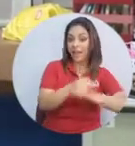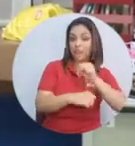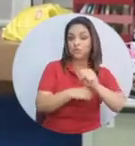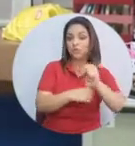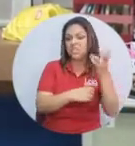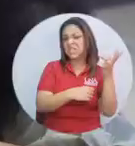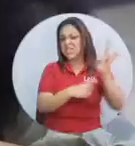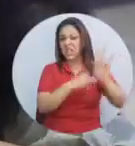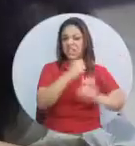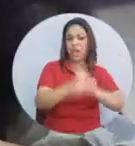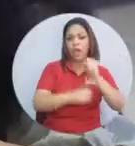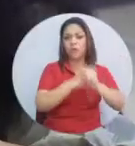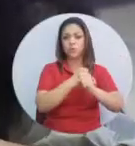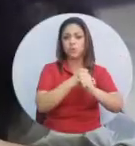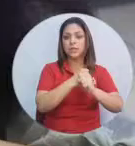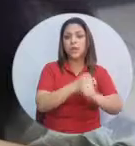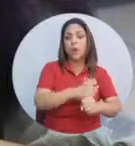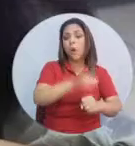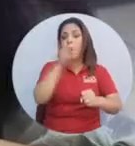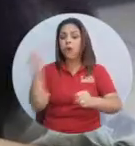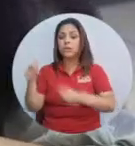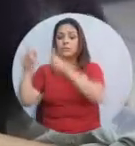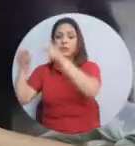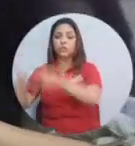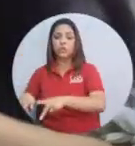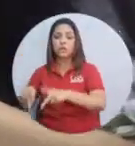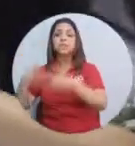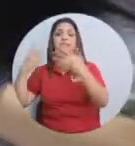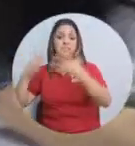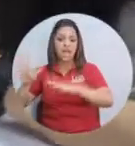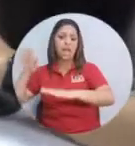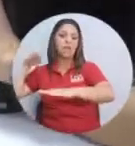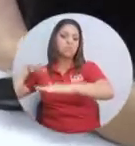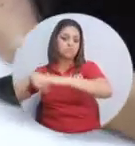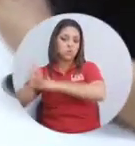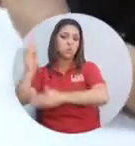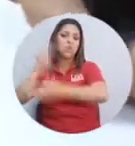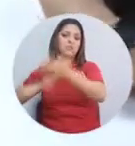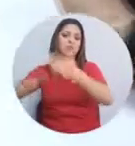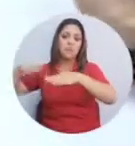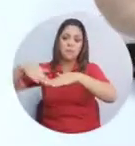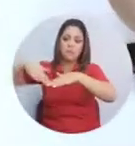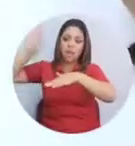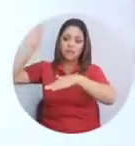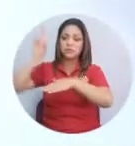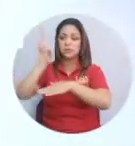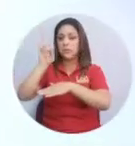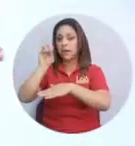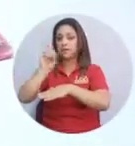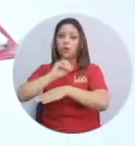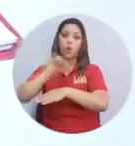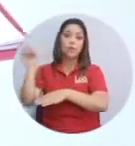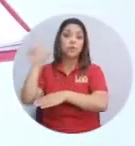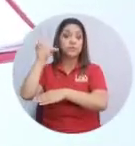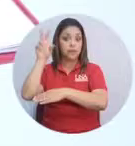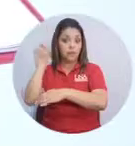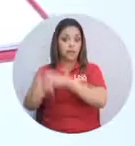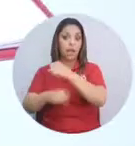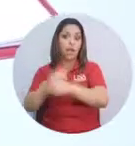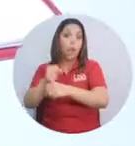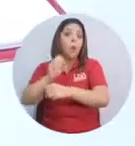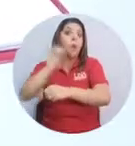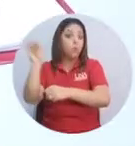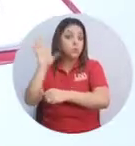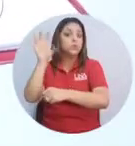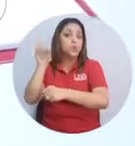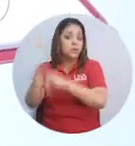Sí. Su nivel maduracional respecto de los compañeros que se encuentran en la universidad, que son personas de los 20, de los 30, incluso de sus